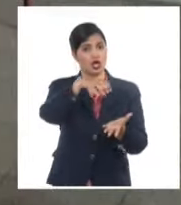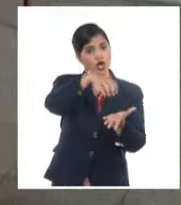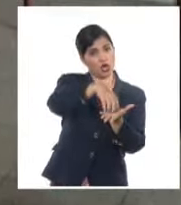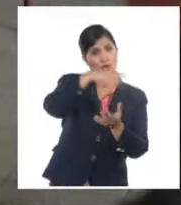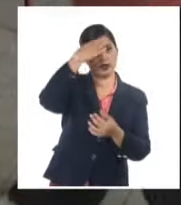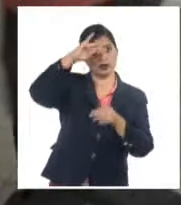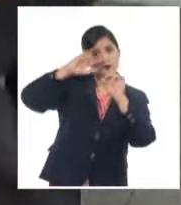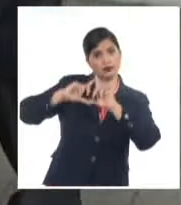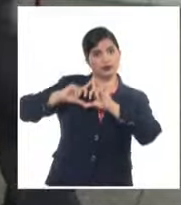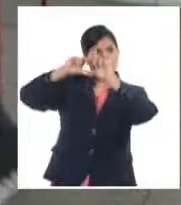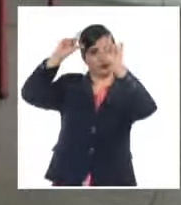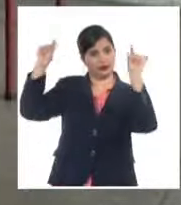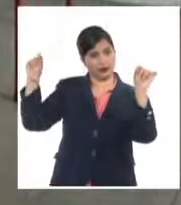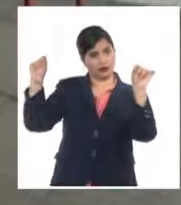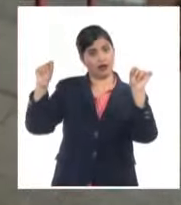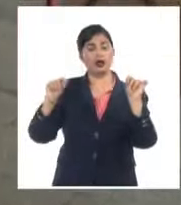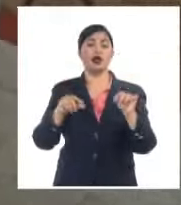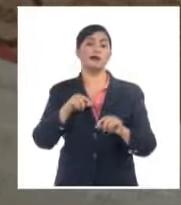a unos